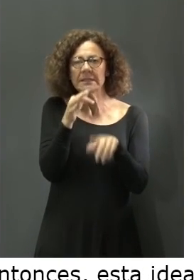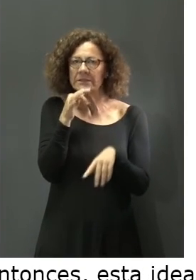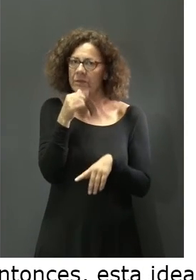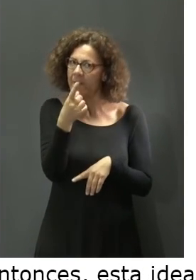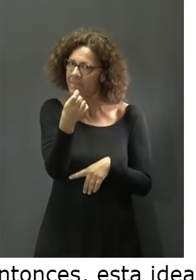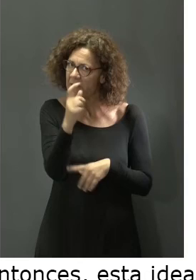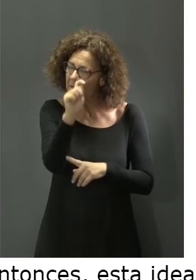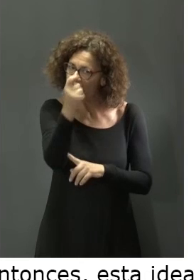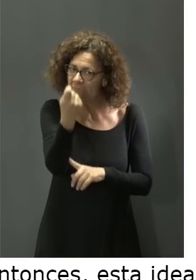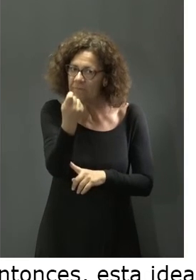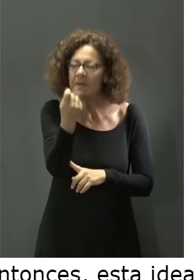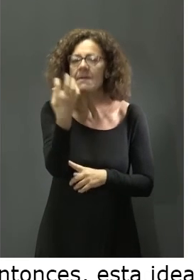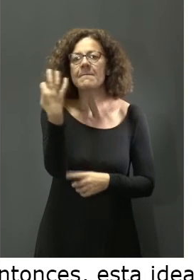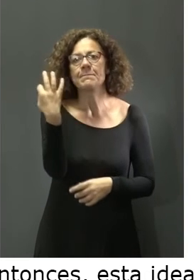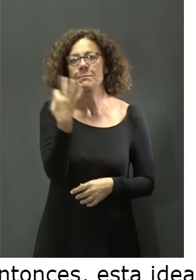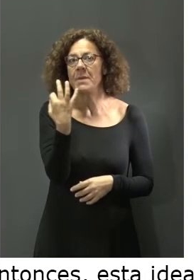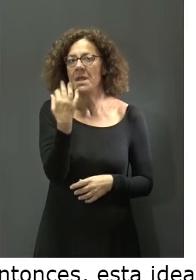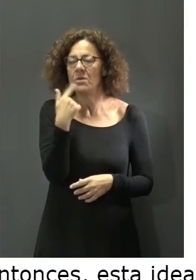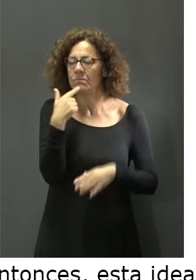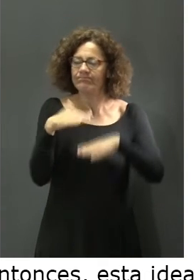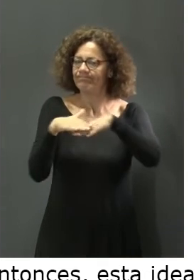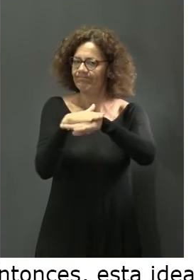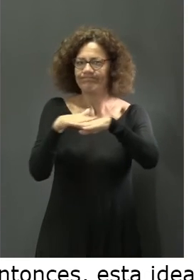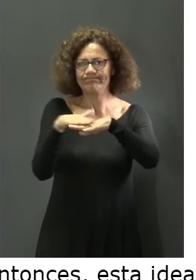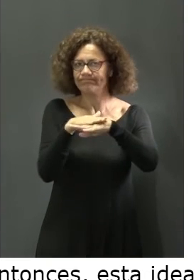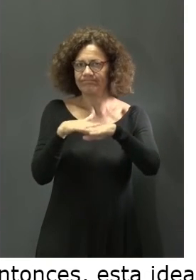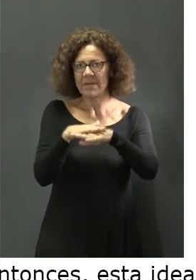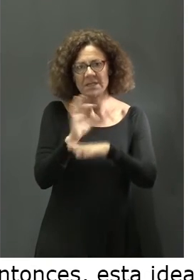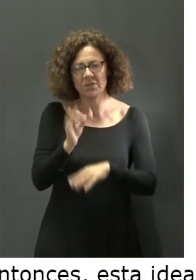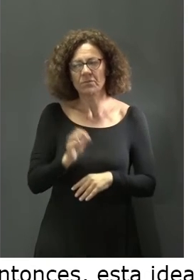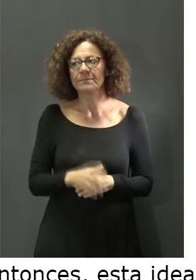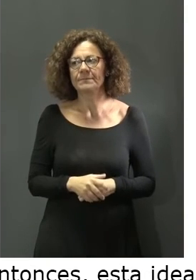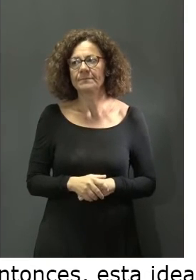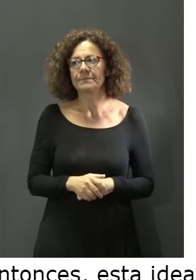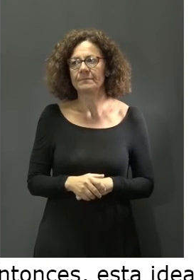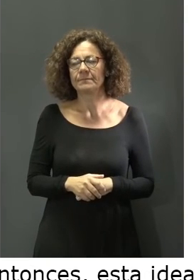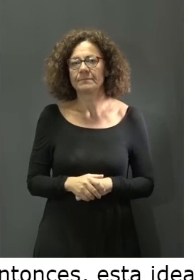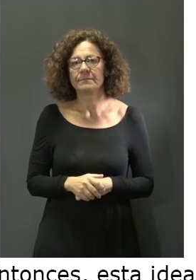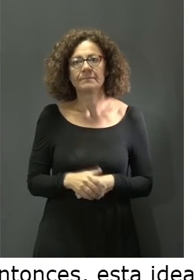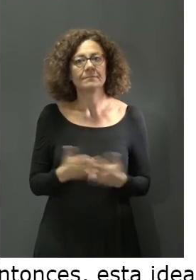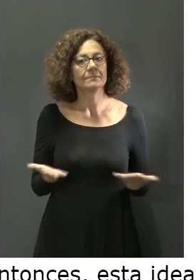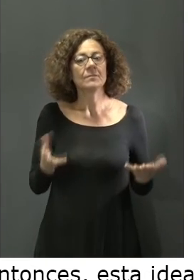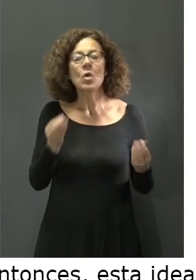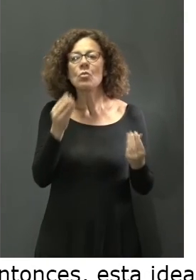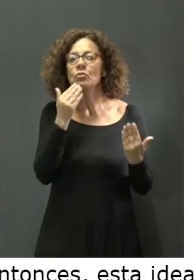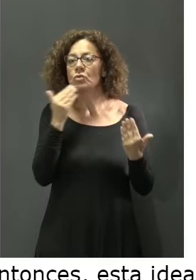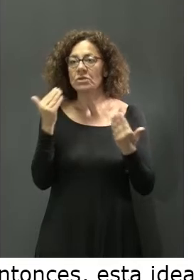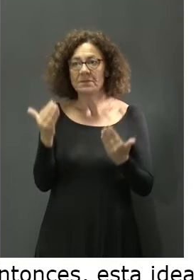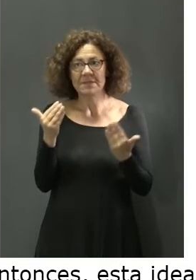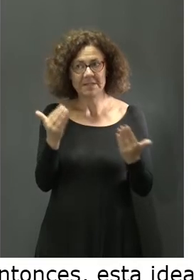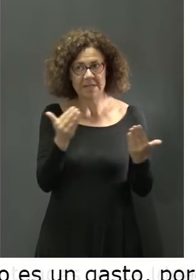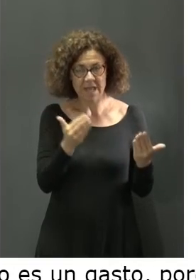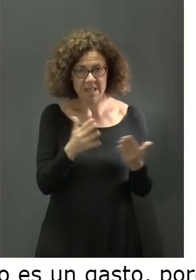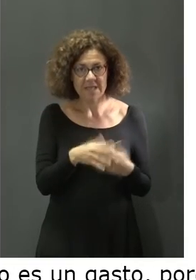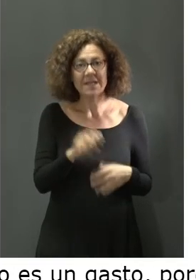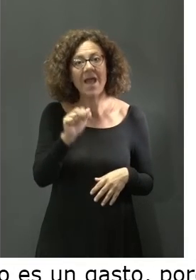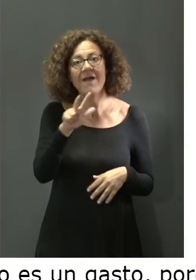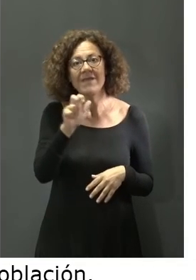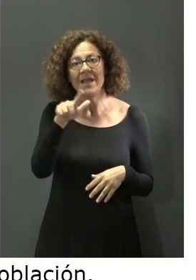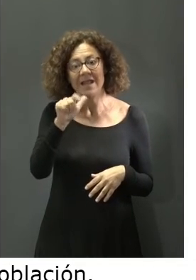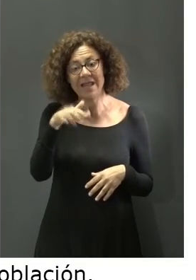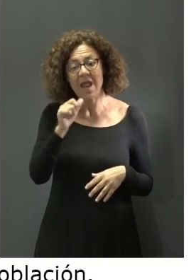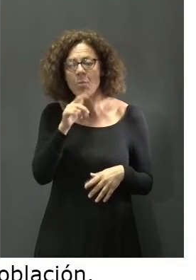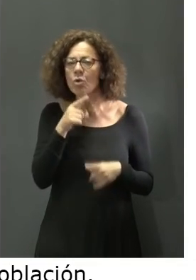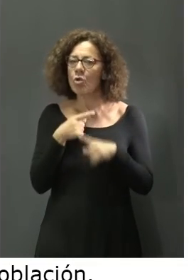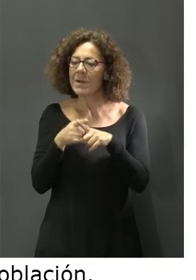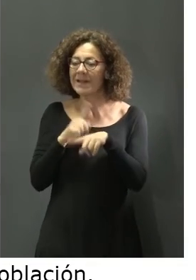que desde luego es esencial. Yo creo que es esencial. Bueno, pues muchísimas gracias, Avelina, por compartir